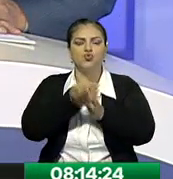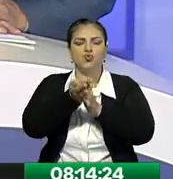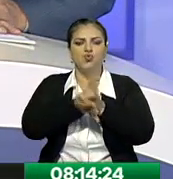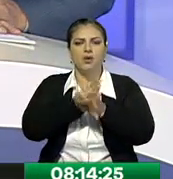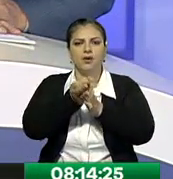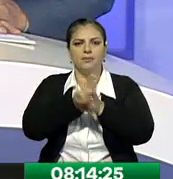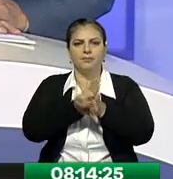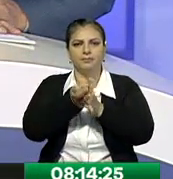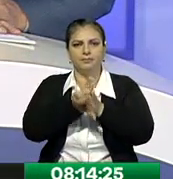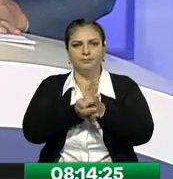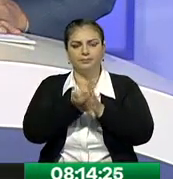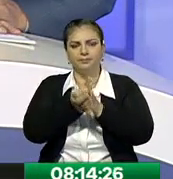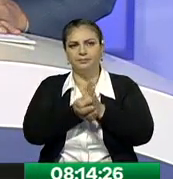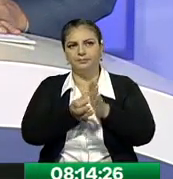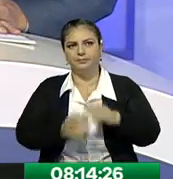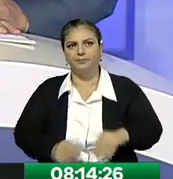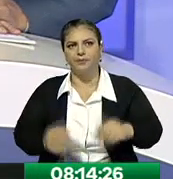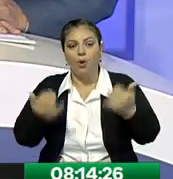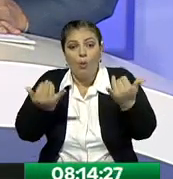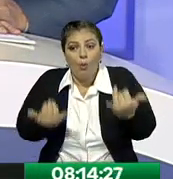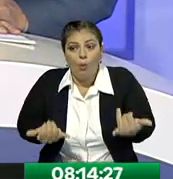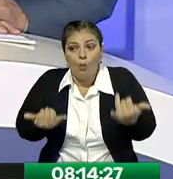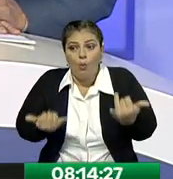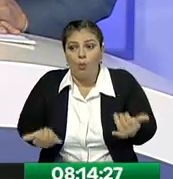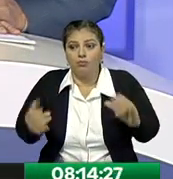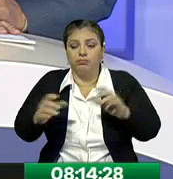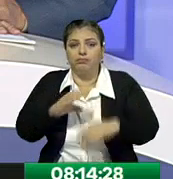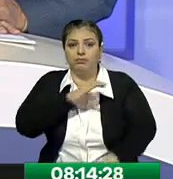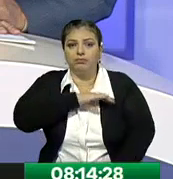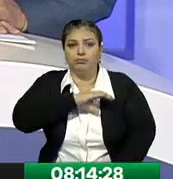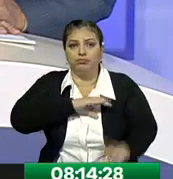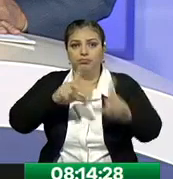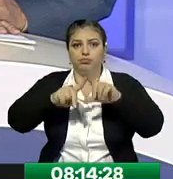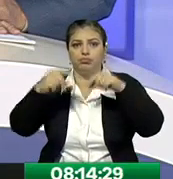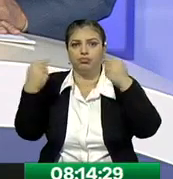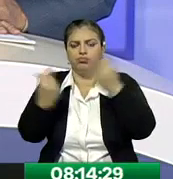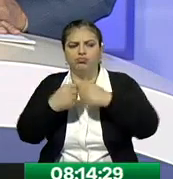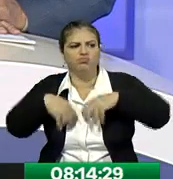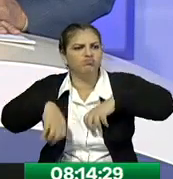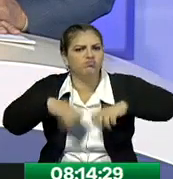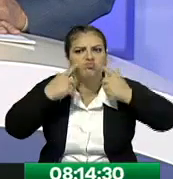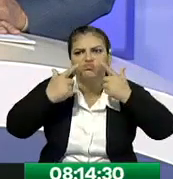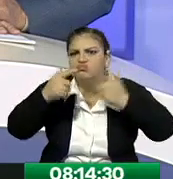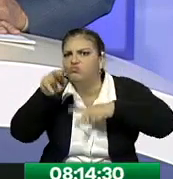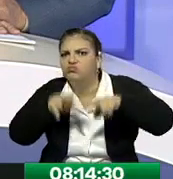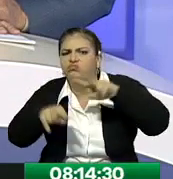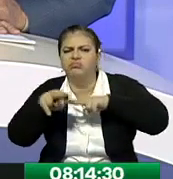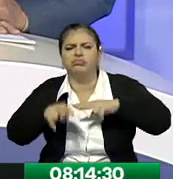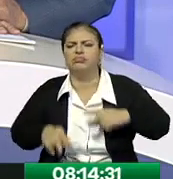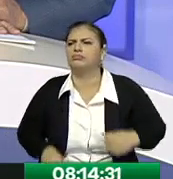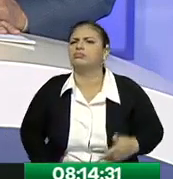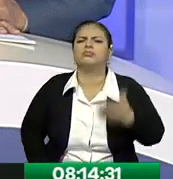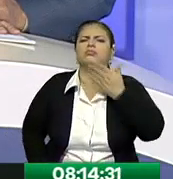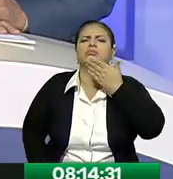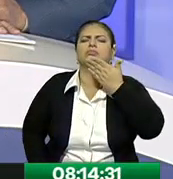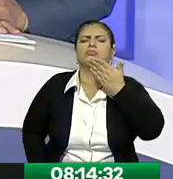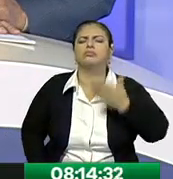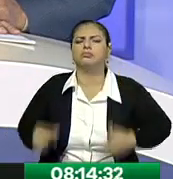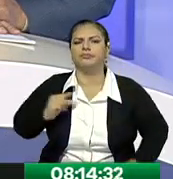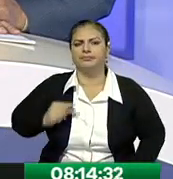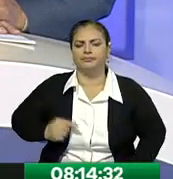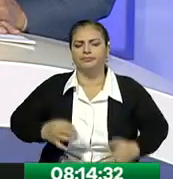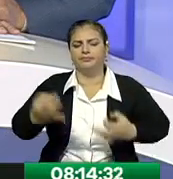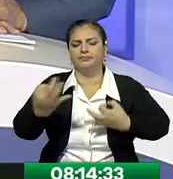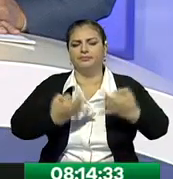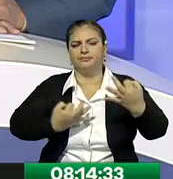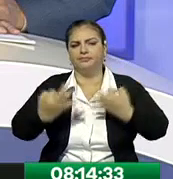a este momento un operativo policial. Jorge, detállanos la información. ¿Qué clase de operativo y por qué motivo? Buenos